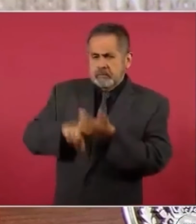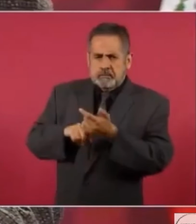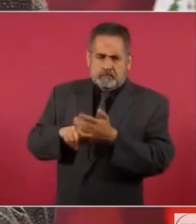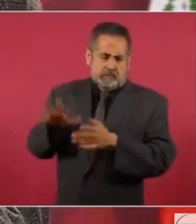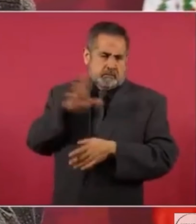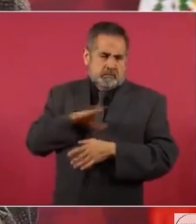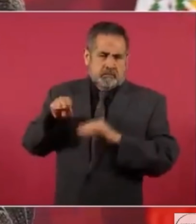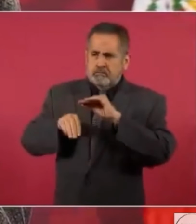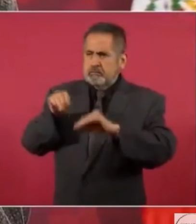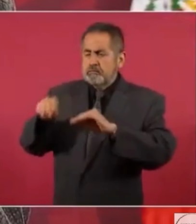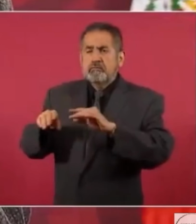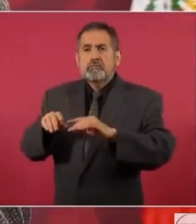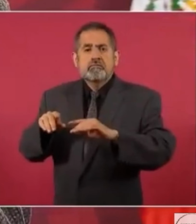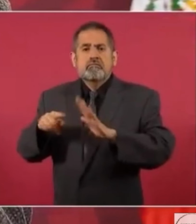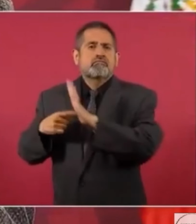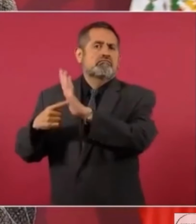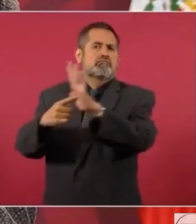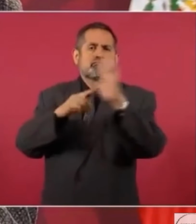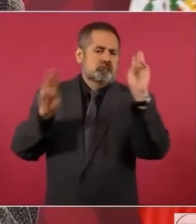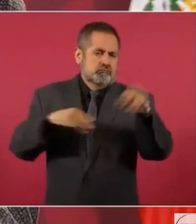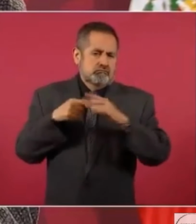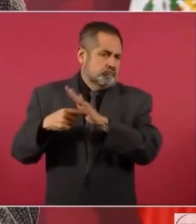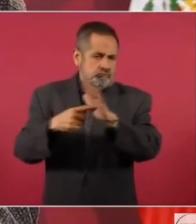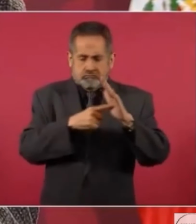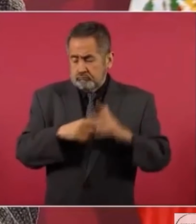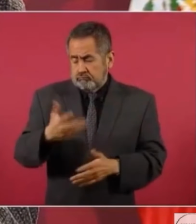excepcional que anda por todo el mundo,